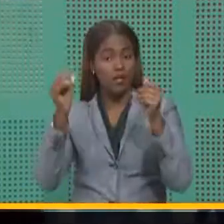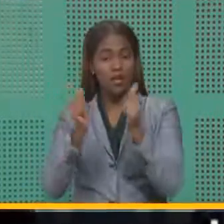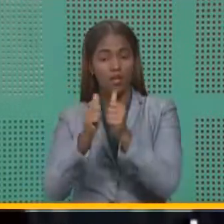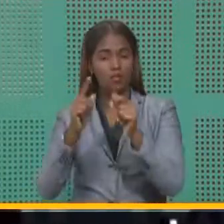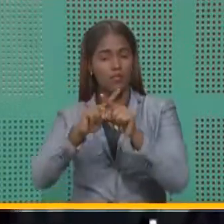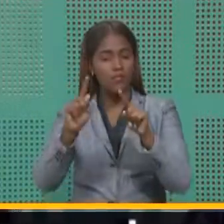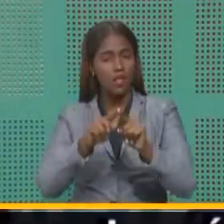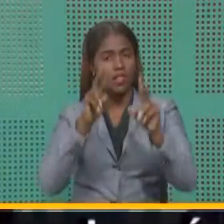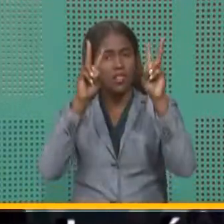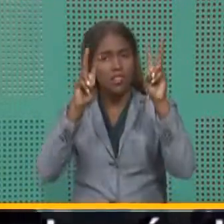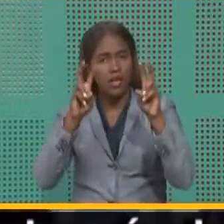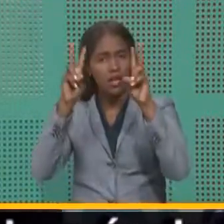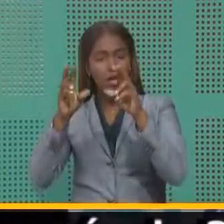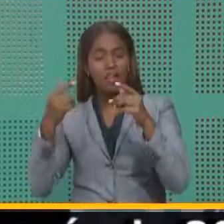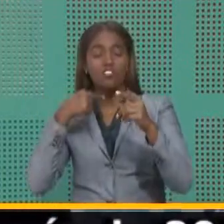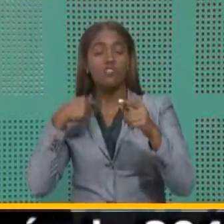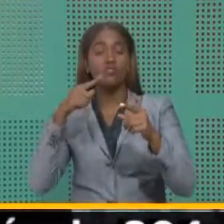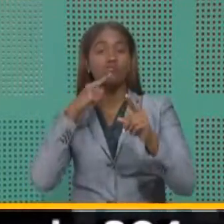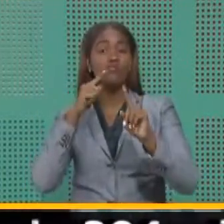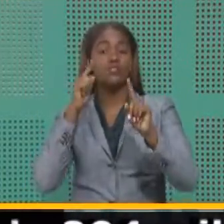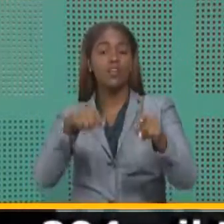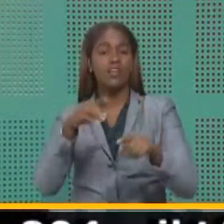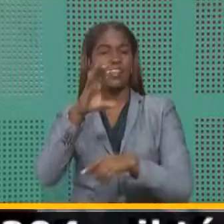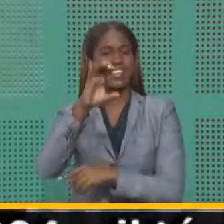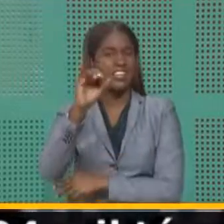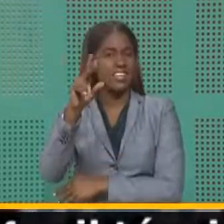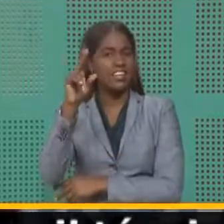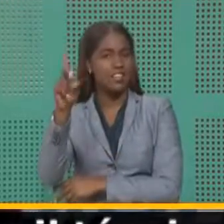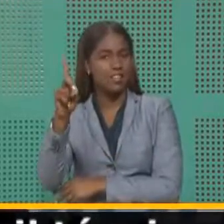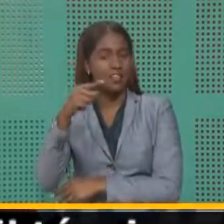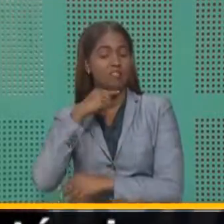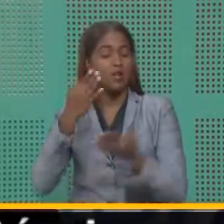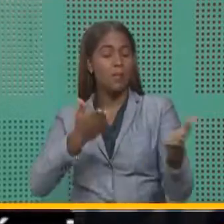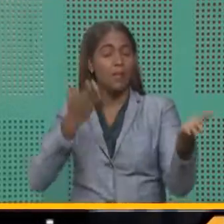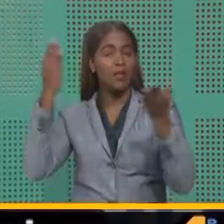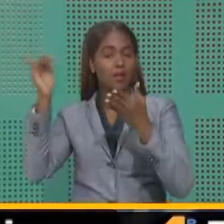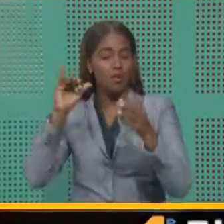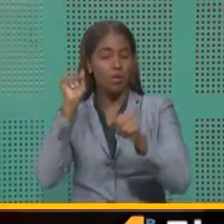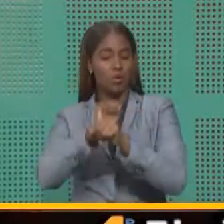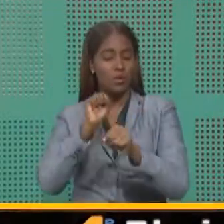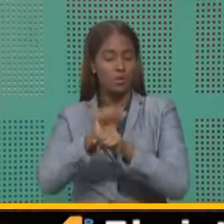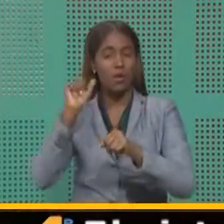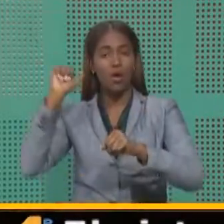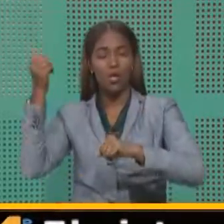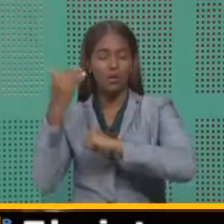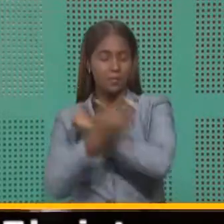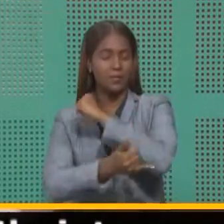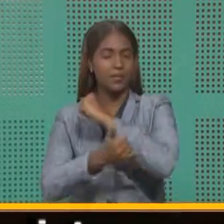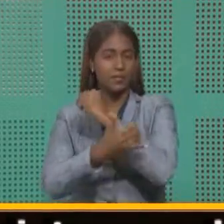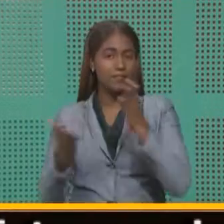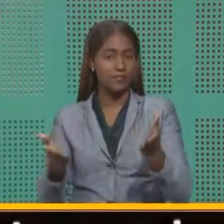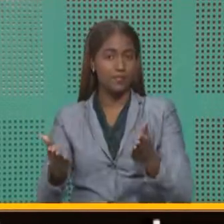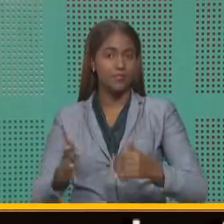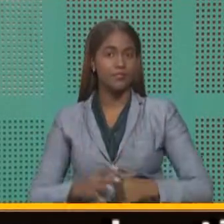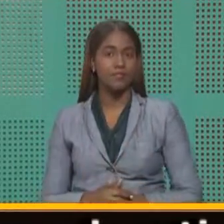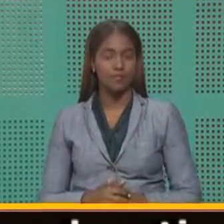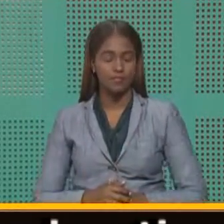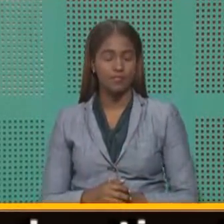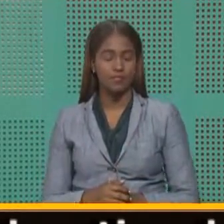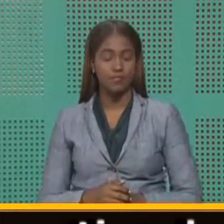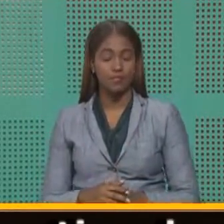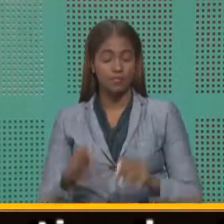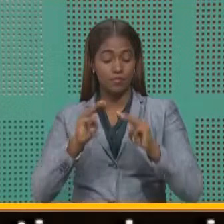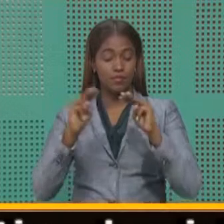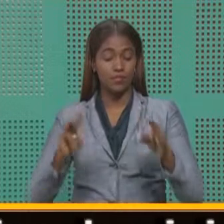los renglones que son los mandatos del cei rd que es exportación y atracción de inversión extranjera el